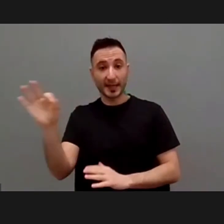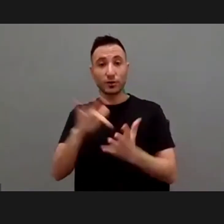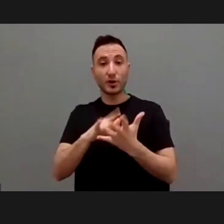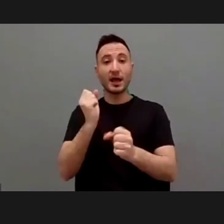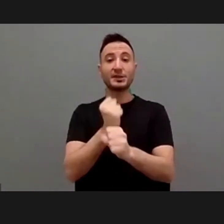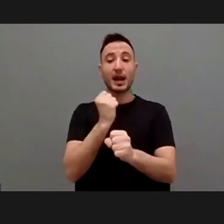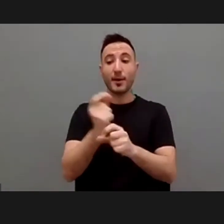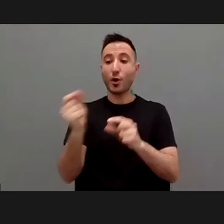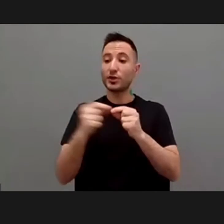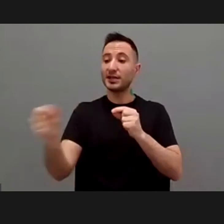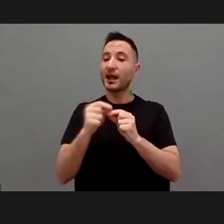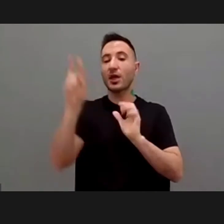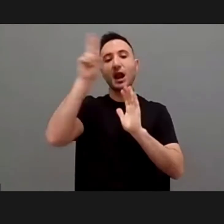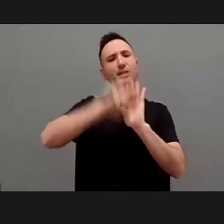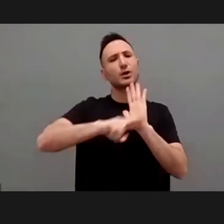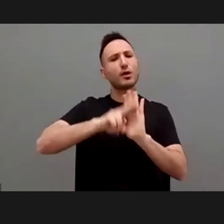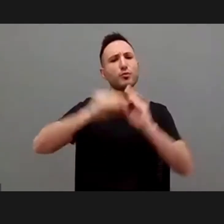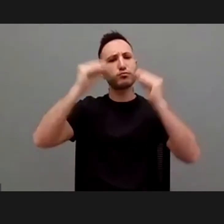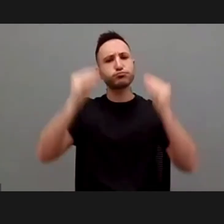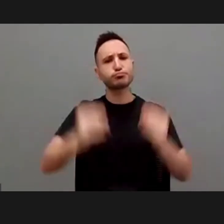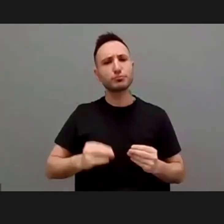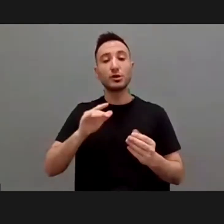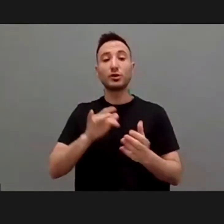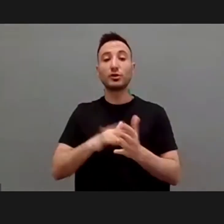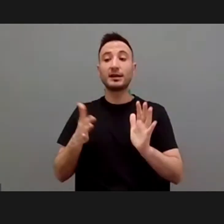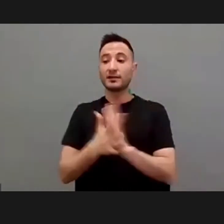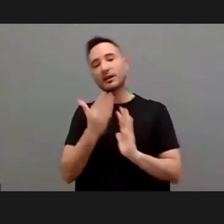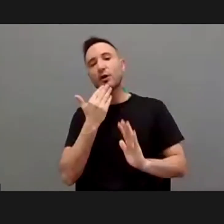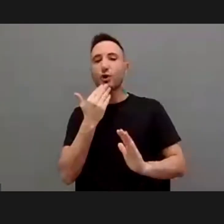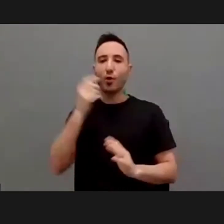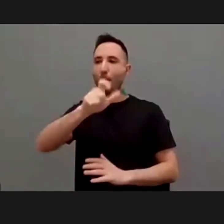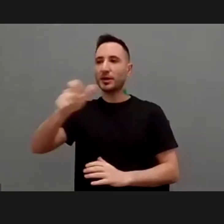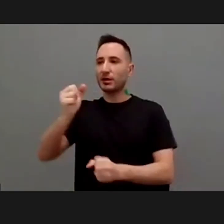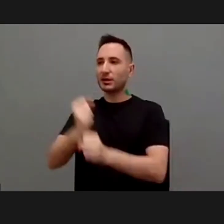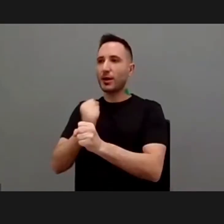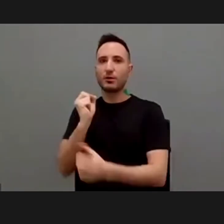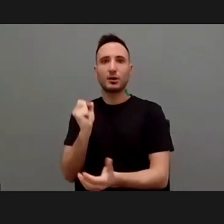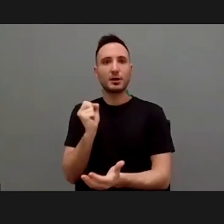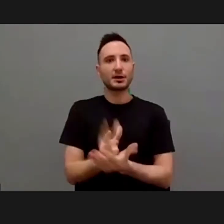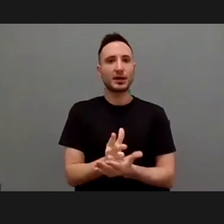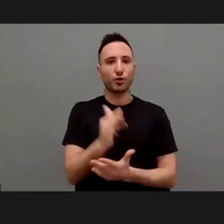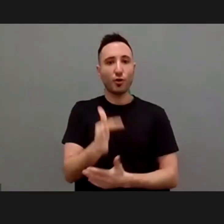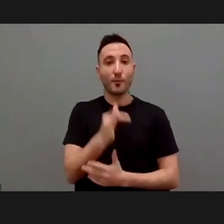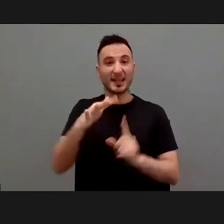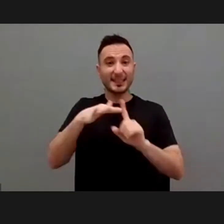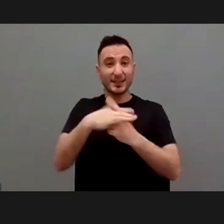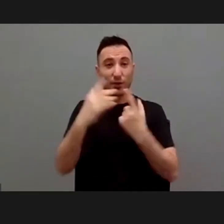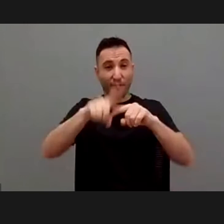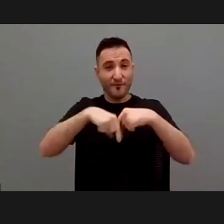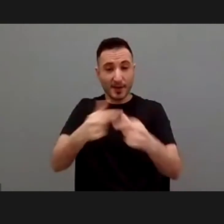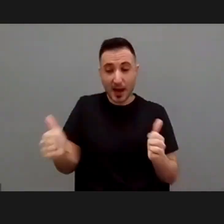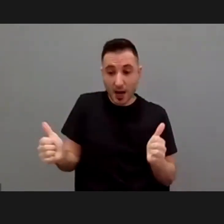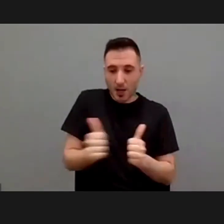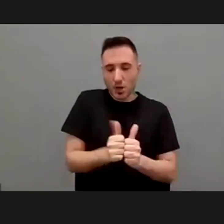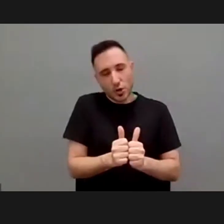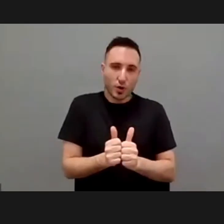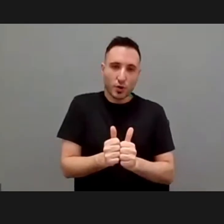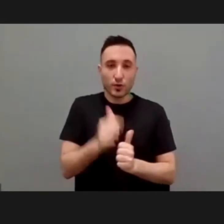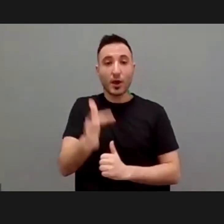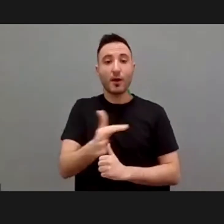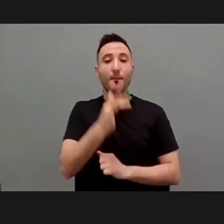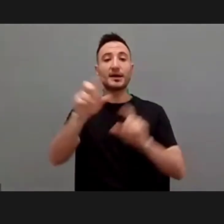plantean retos extraordinarios para los trabajadores en los escenarios de conciliación familiar y para las empresas en sus